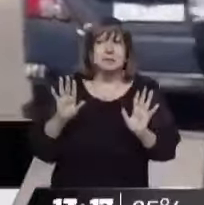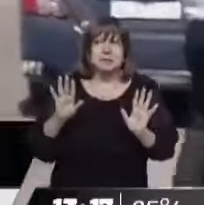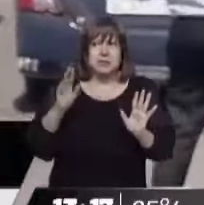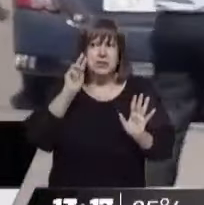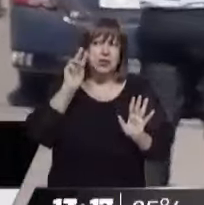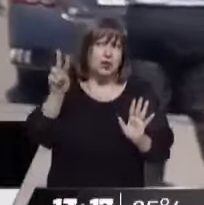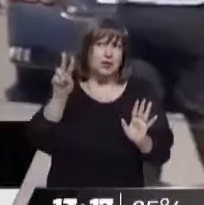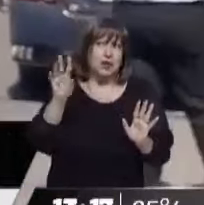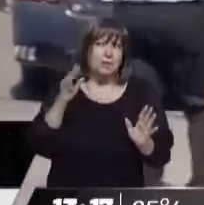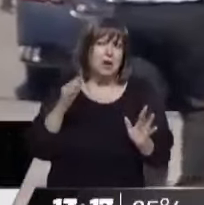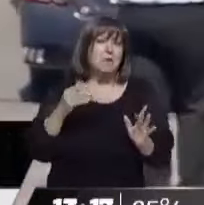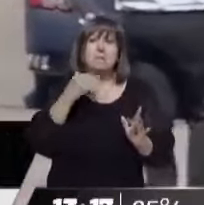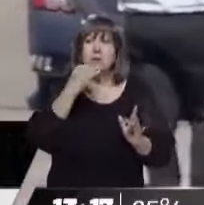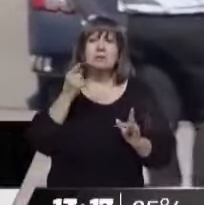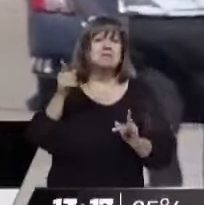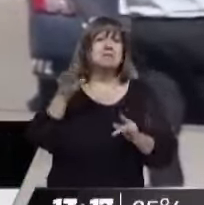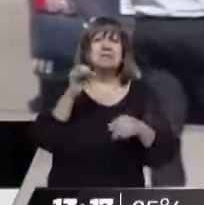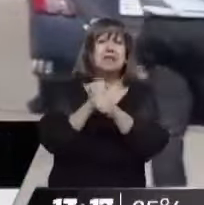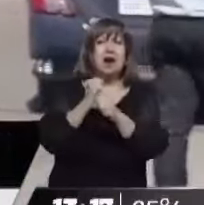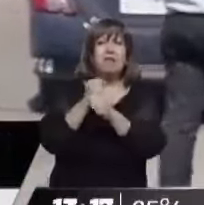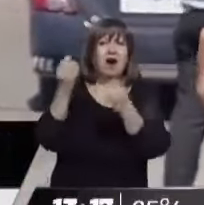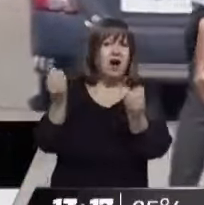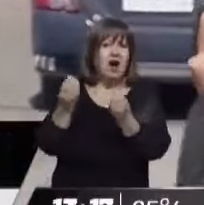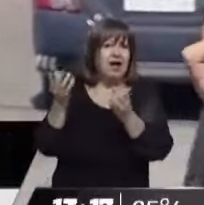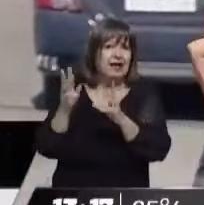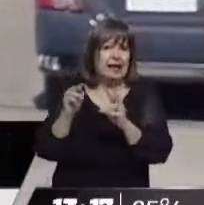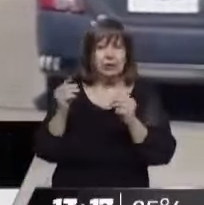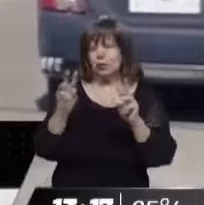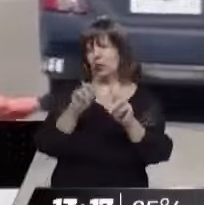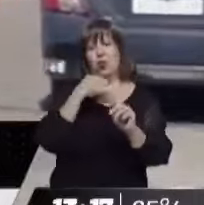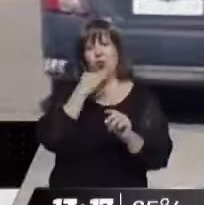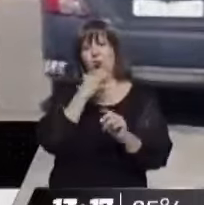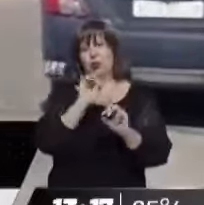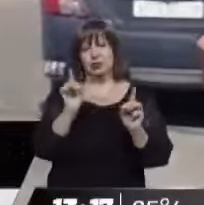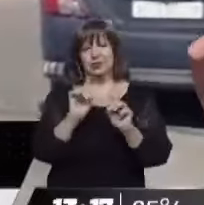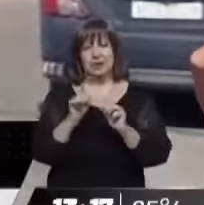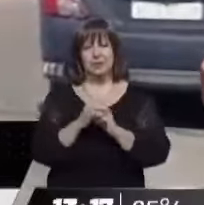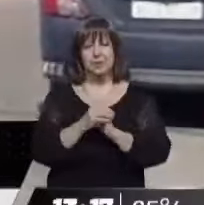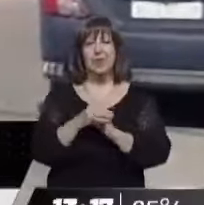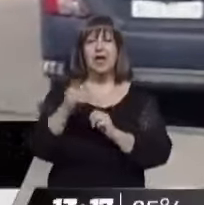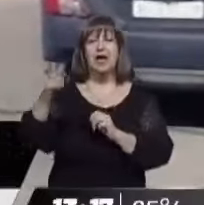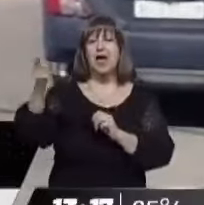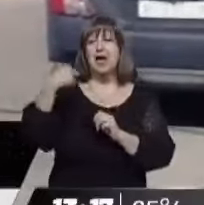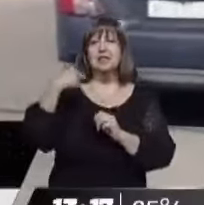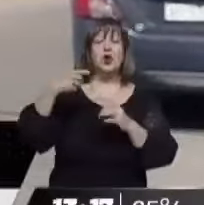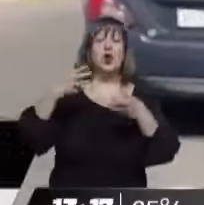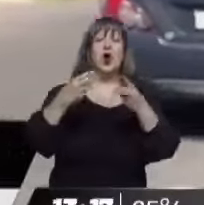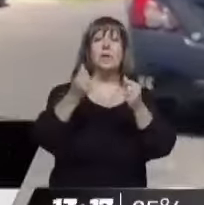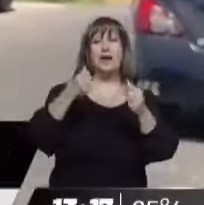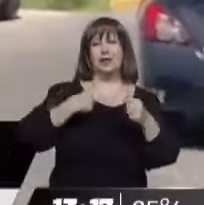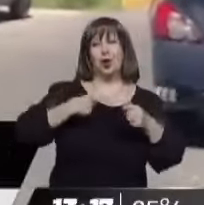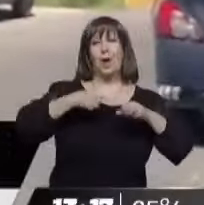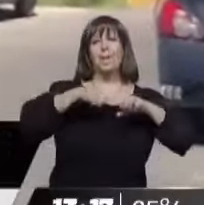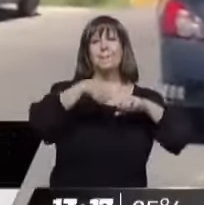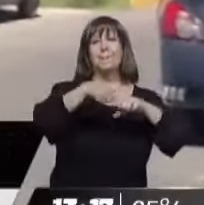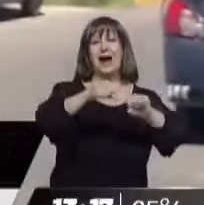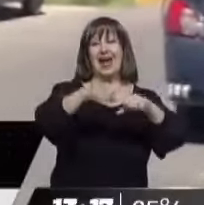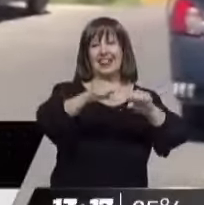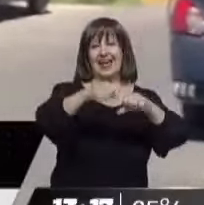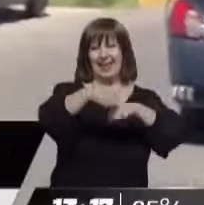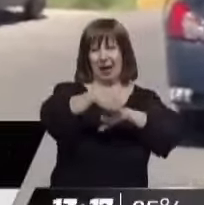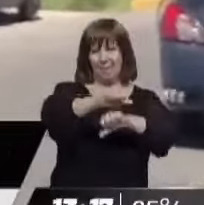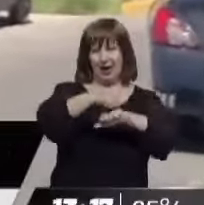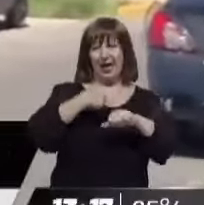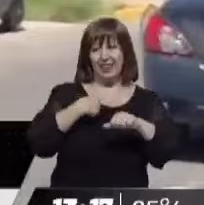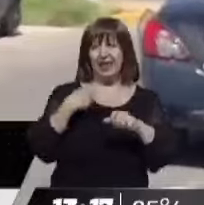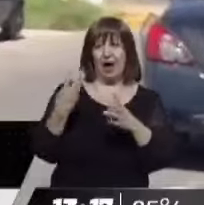relación. ¿Sabés a qué se dedican? ¿Qué sabías de ellos? No sé nada. Ellos iban a comprar mi panadería nada más, pero no. ¿Quién vive en